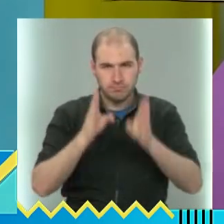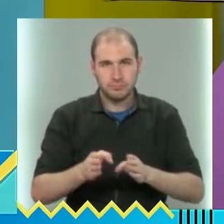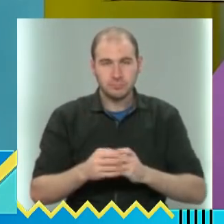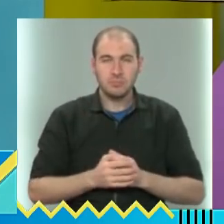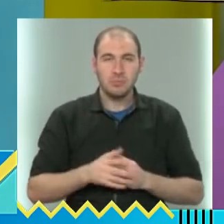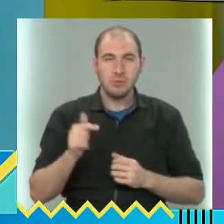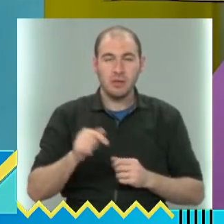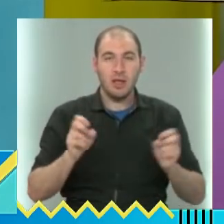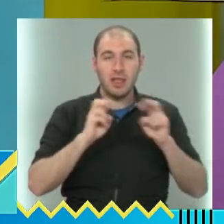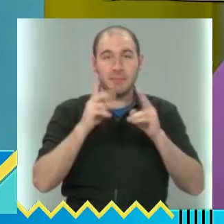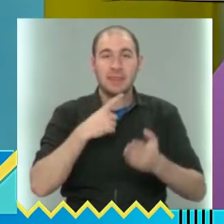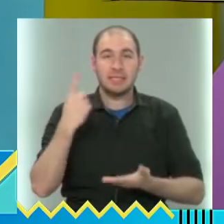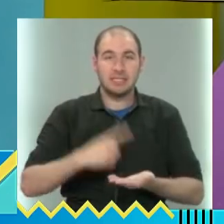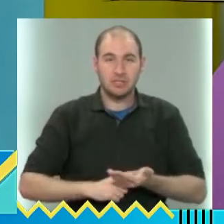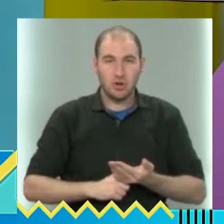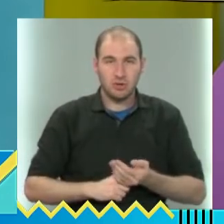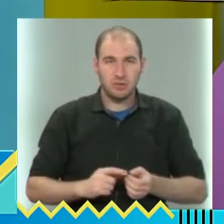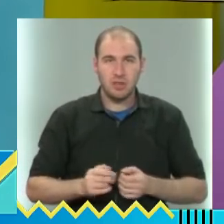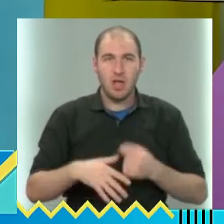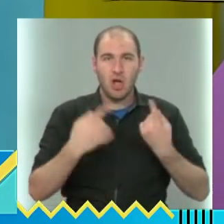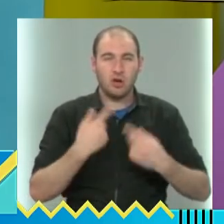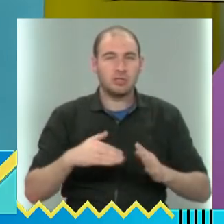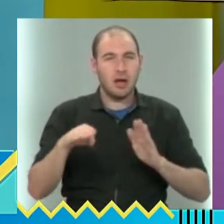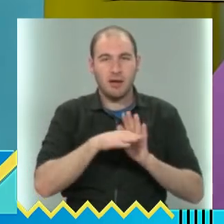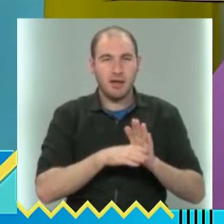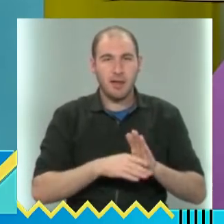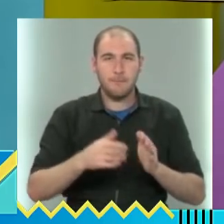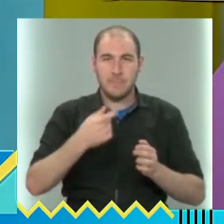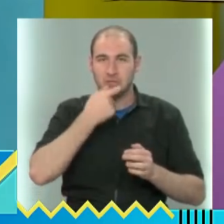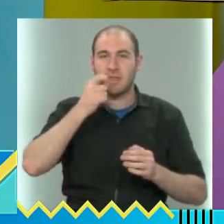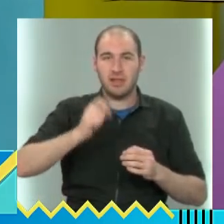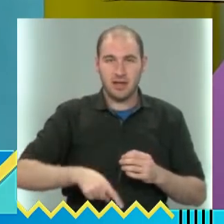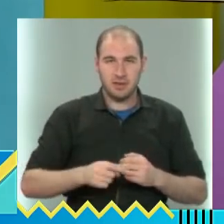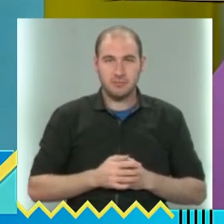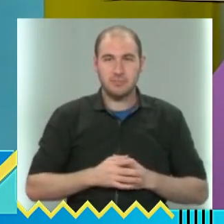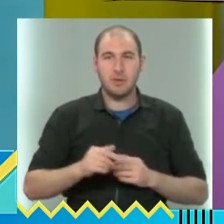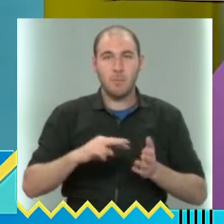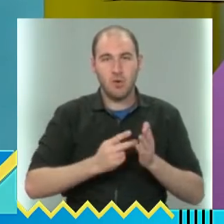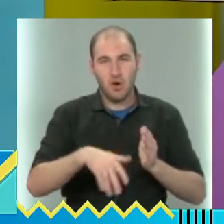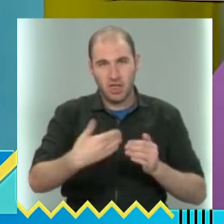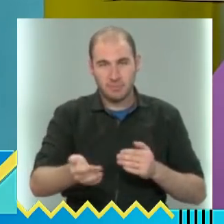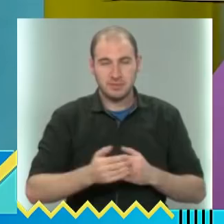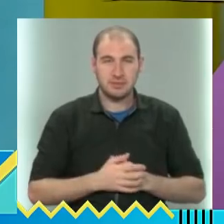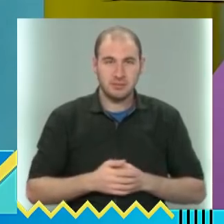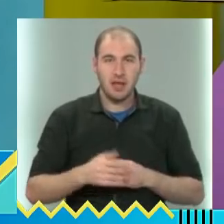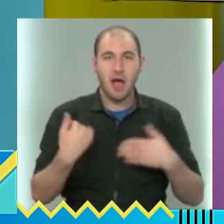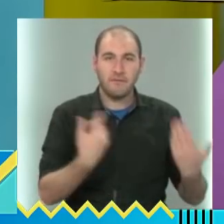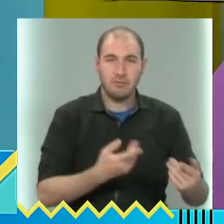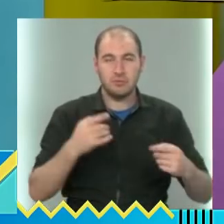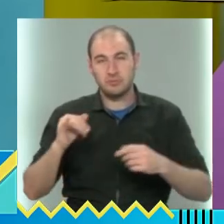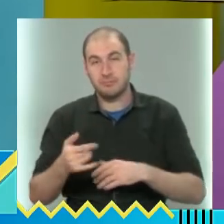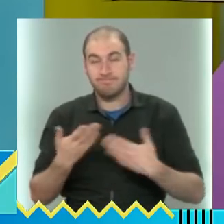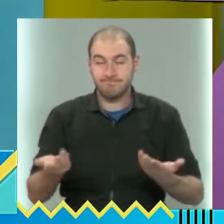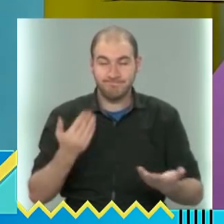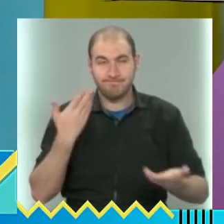esto que tiene que ver con la decisión, con algo que es estrictamente de nuestra provincia, que tiene consecuencias beneficiosas o no, bueno,